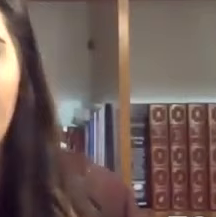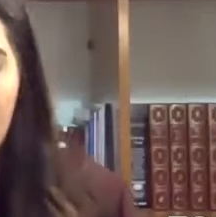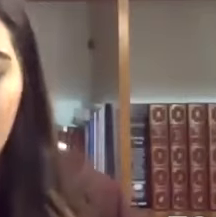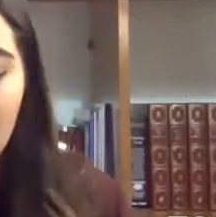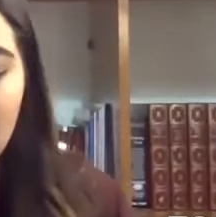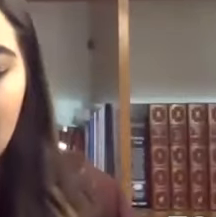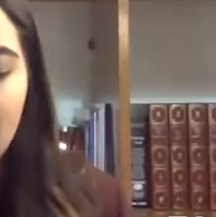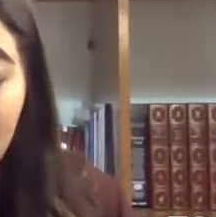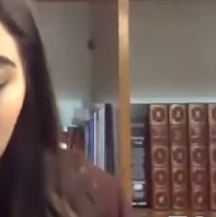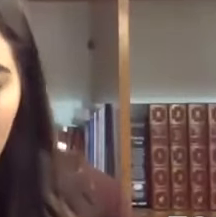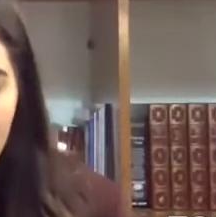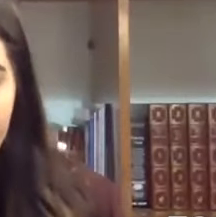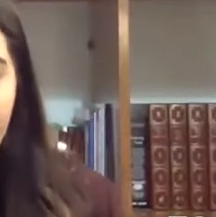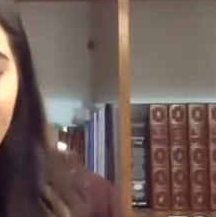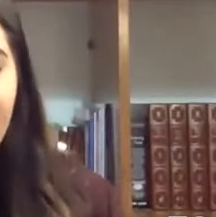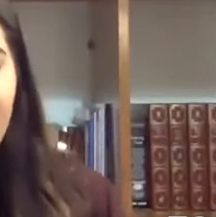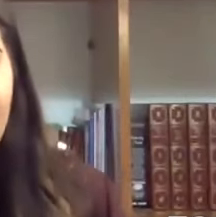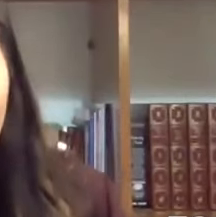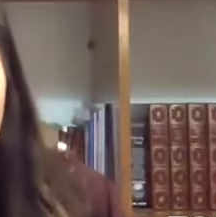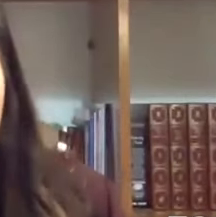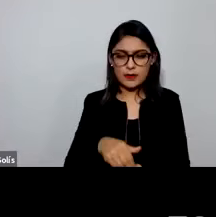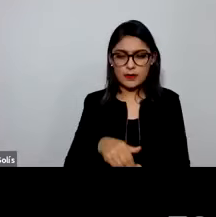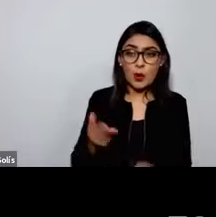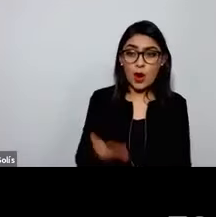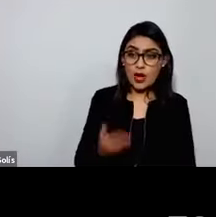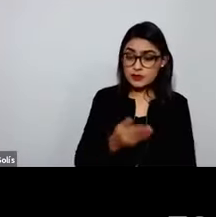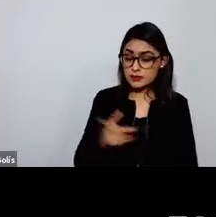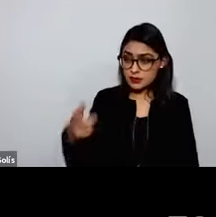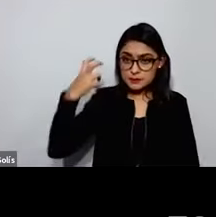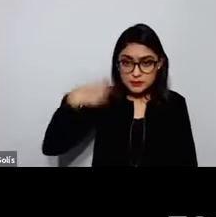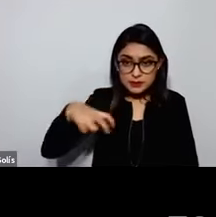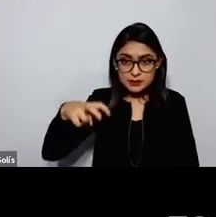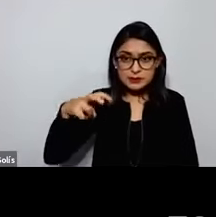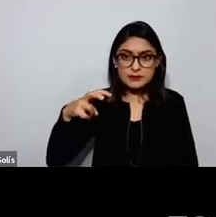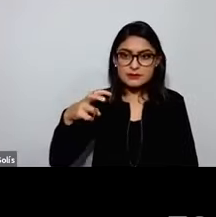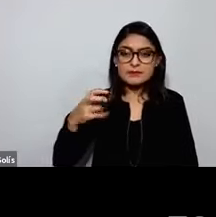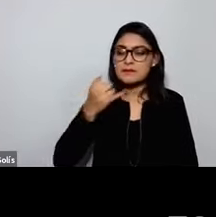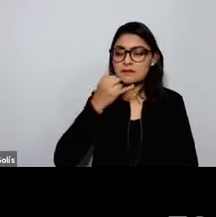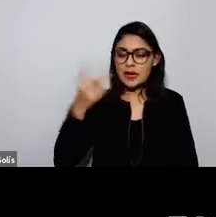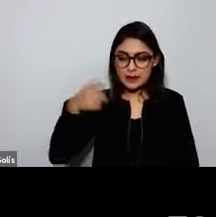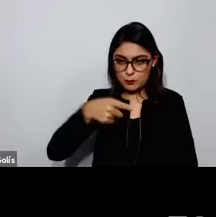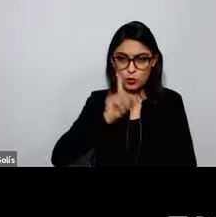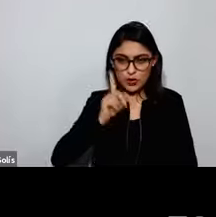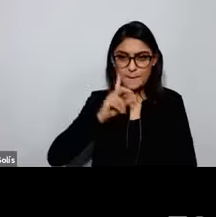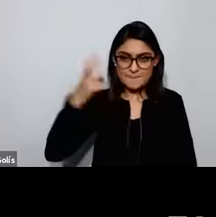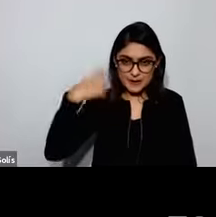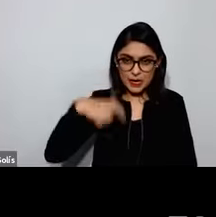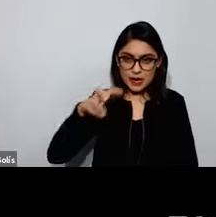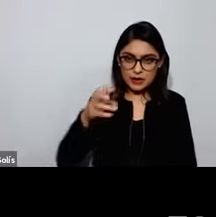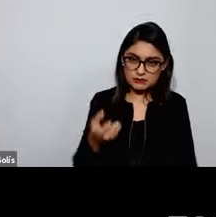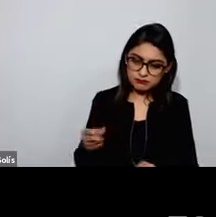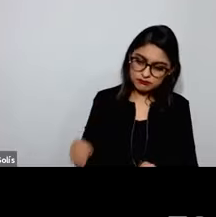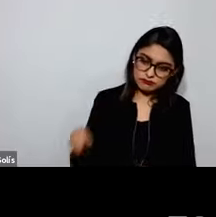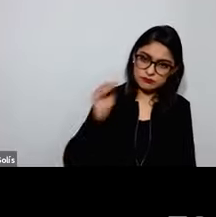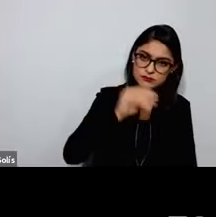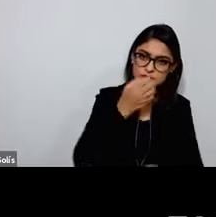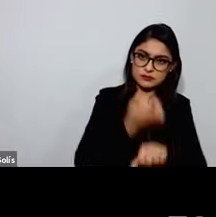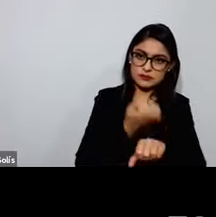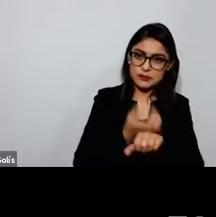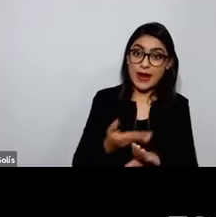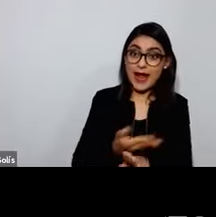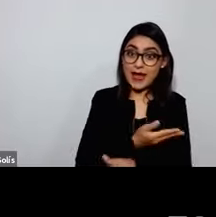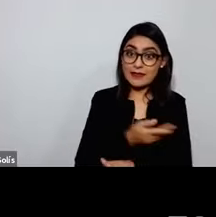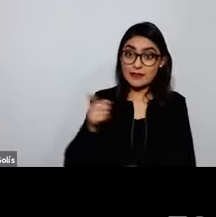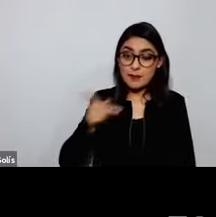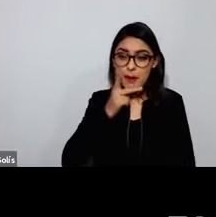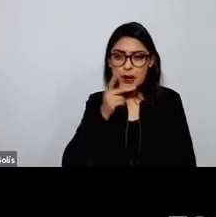este argumento de convivencia. Evidentemente, pues la Corte, lo que me gusta de este amparo es